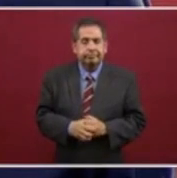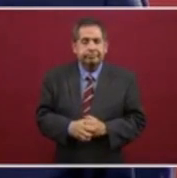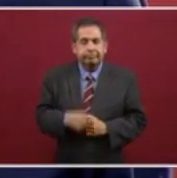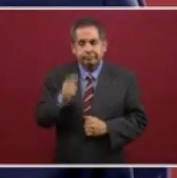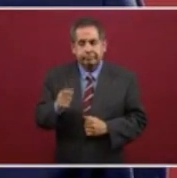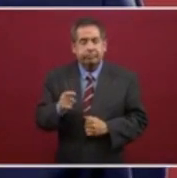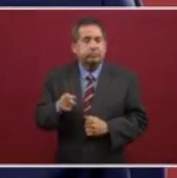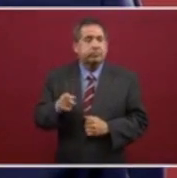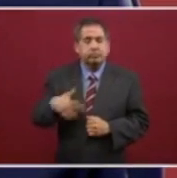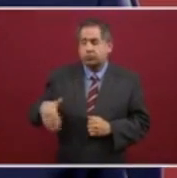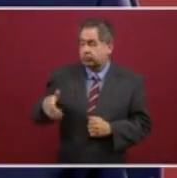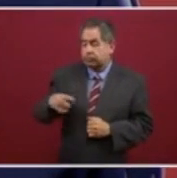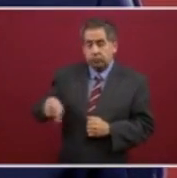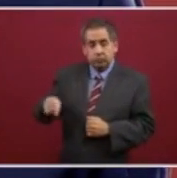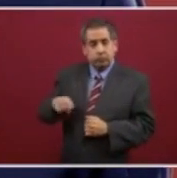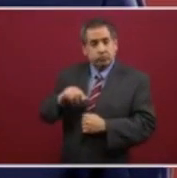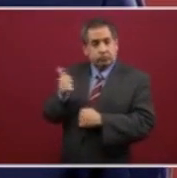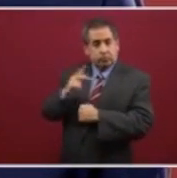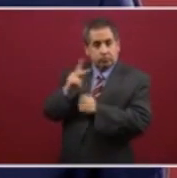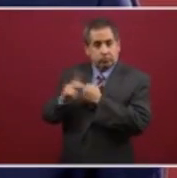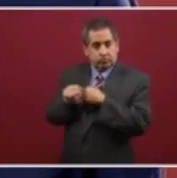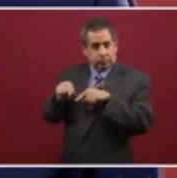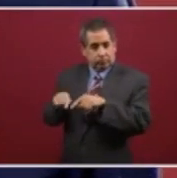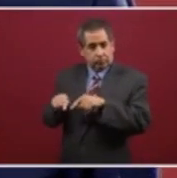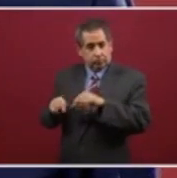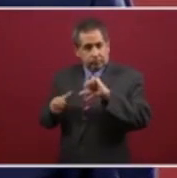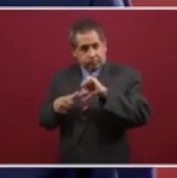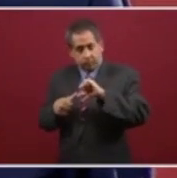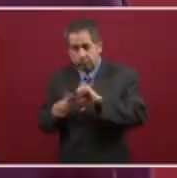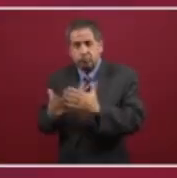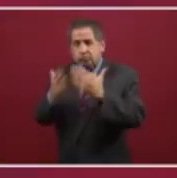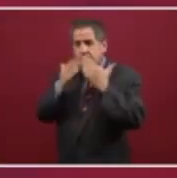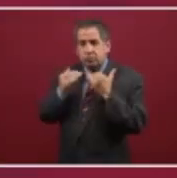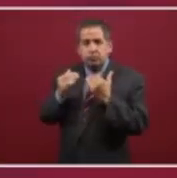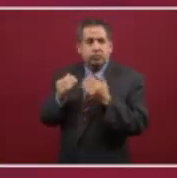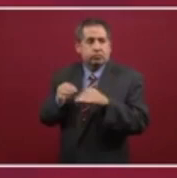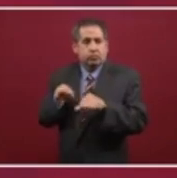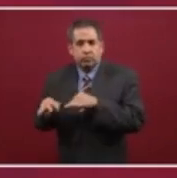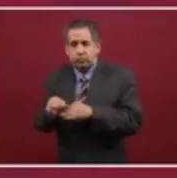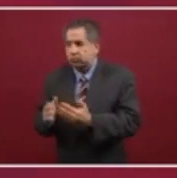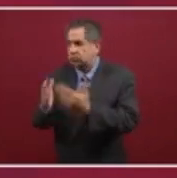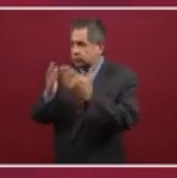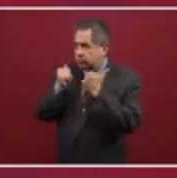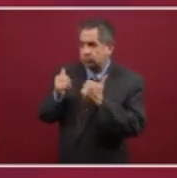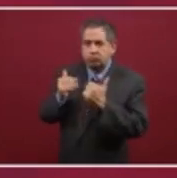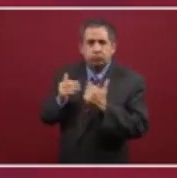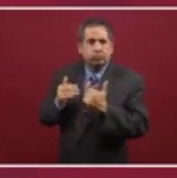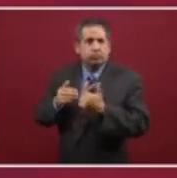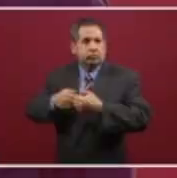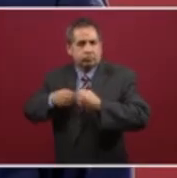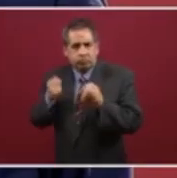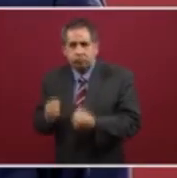el de la falta de oportunidades de trabajo y de bienestar